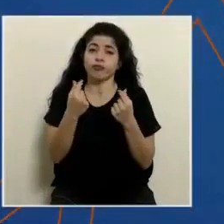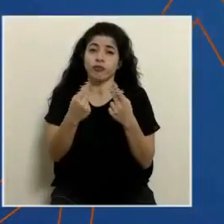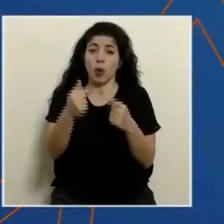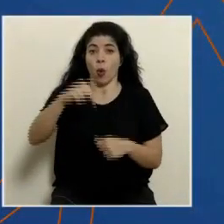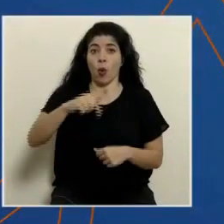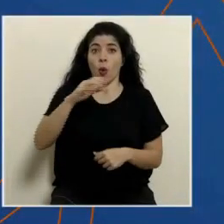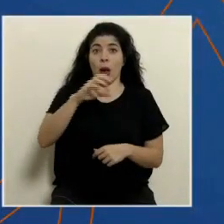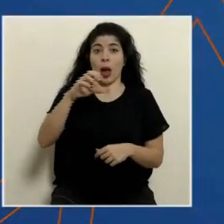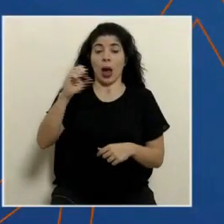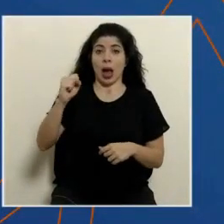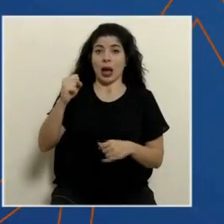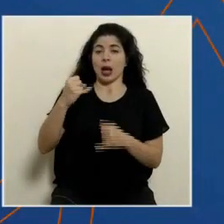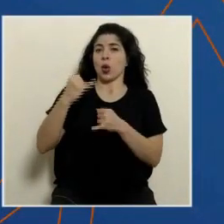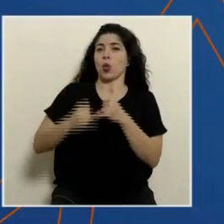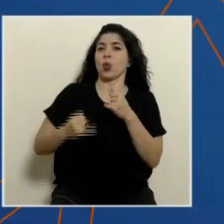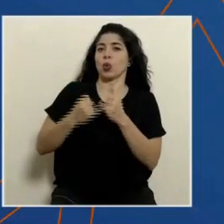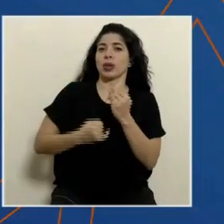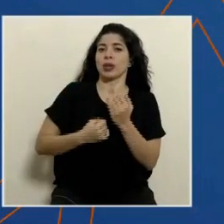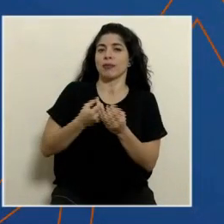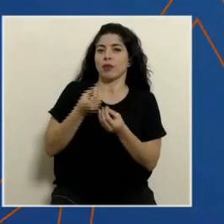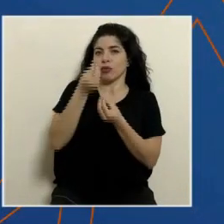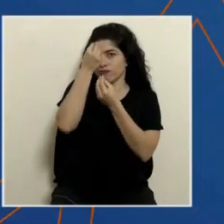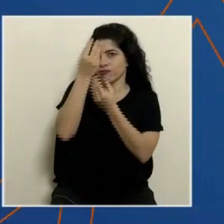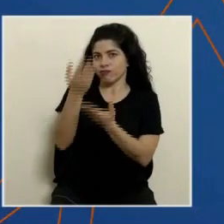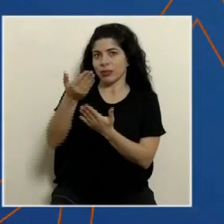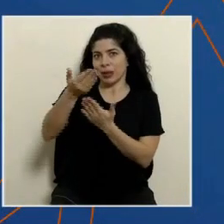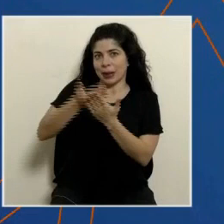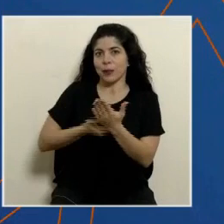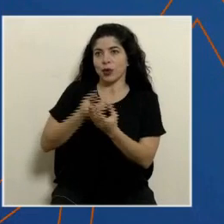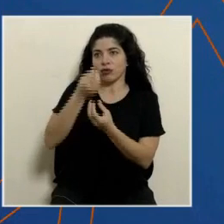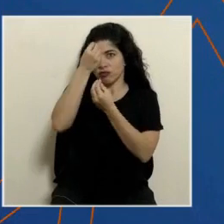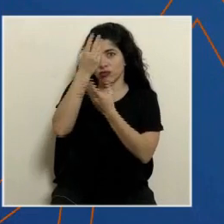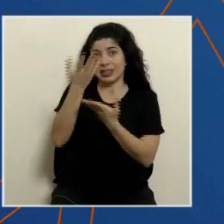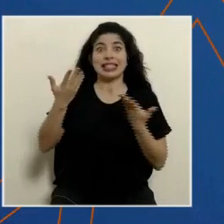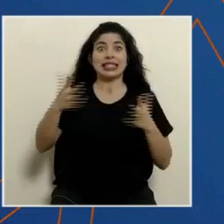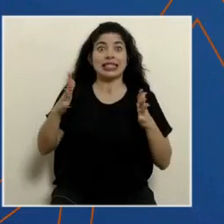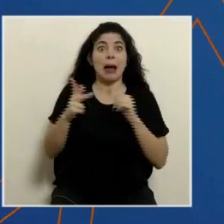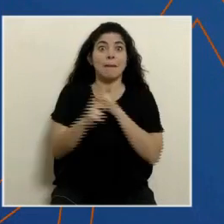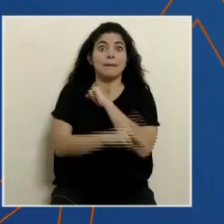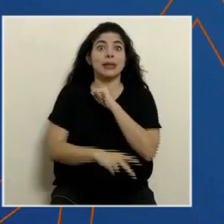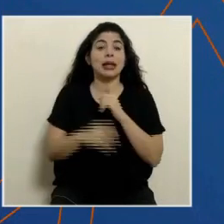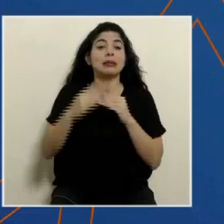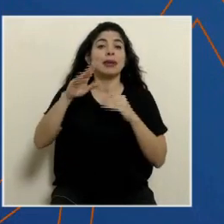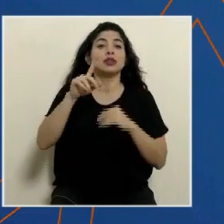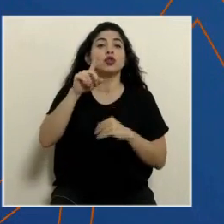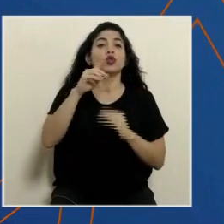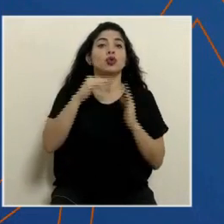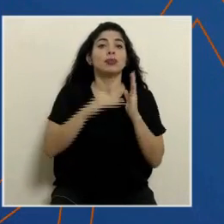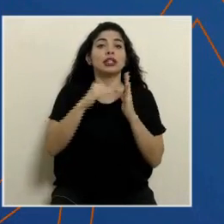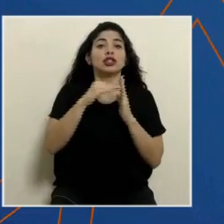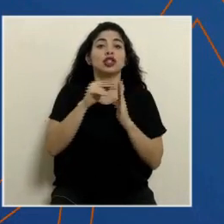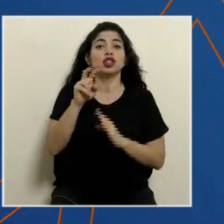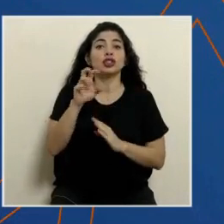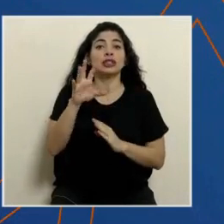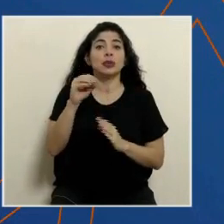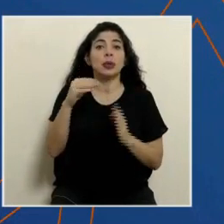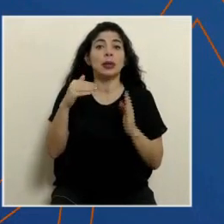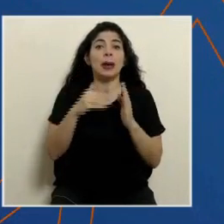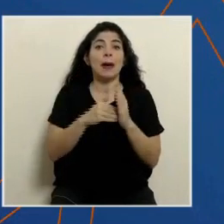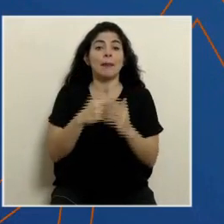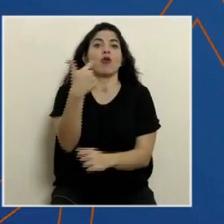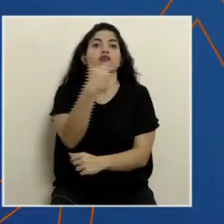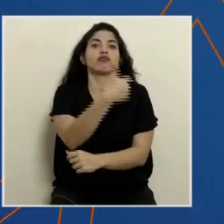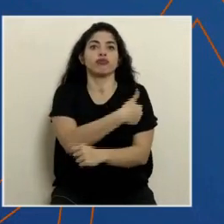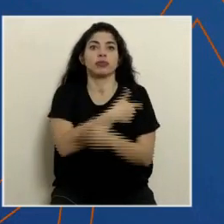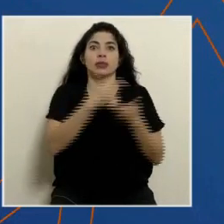Caja liberó el último reporte en la cual ya el país ha aplicado más de 1.250.000 vacunas y más